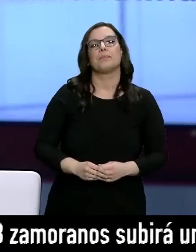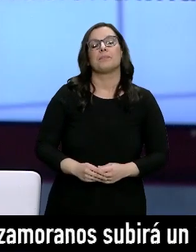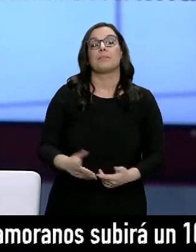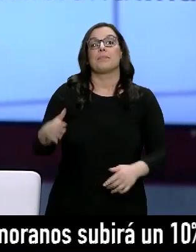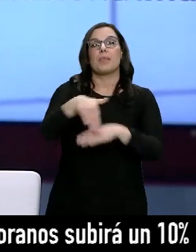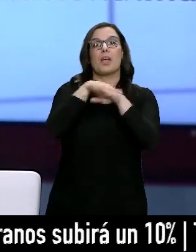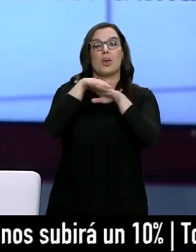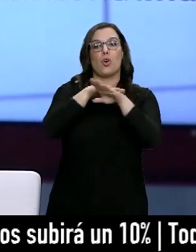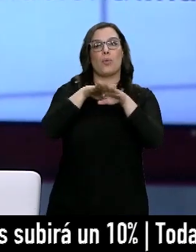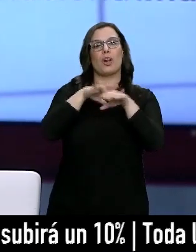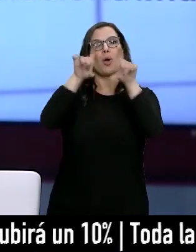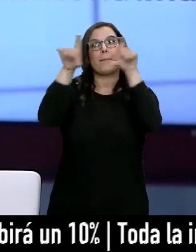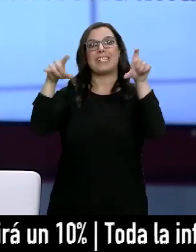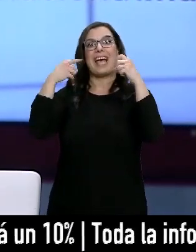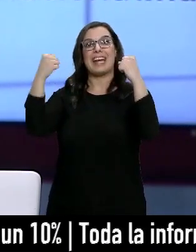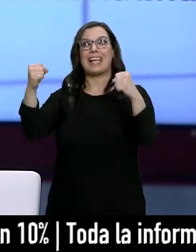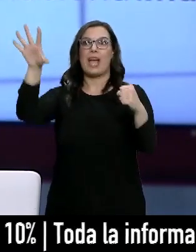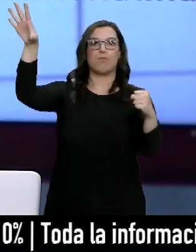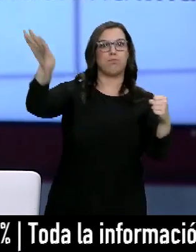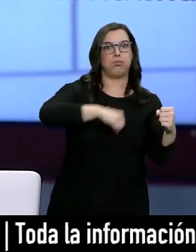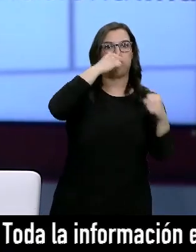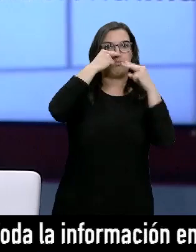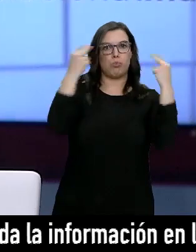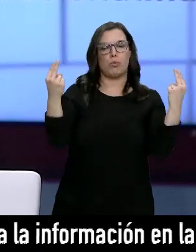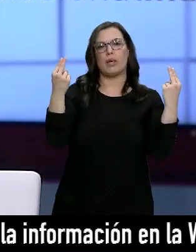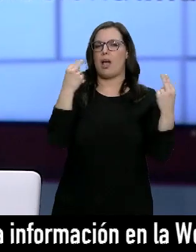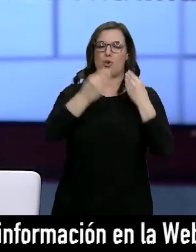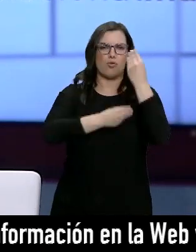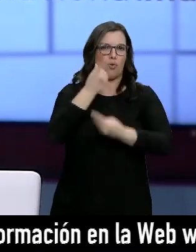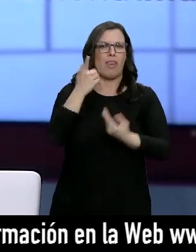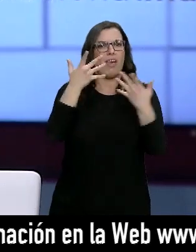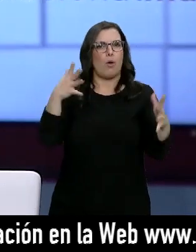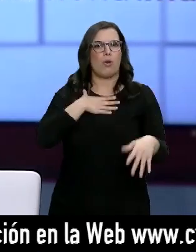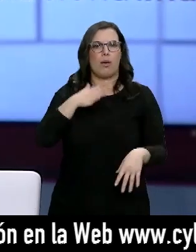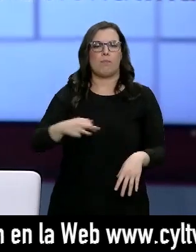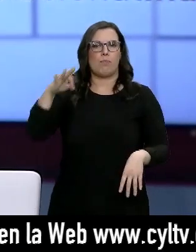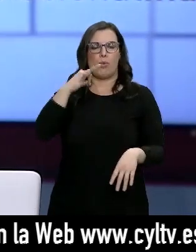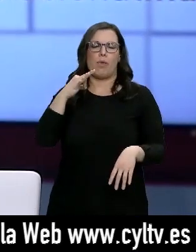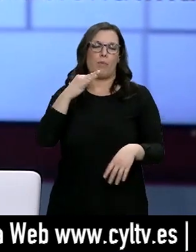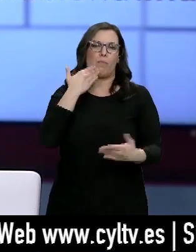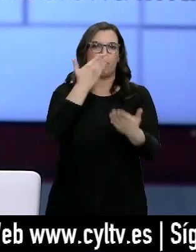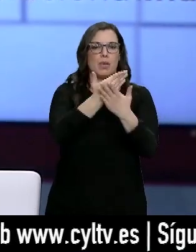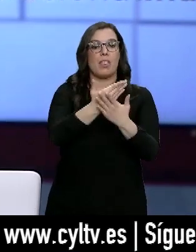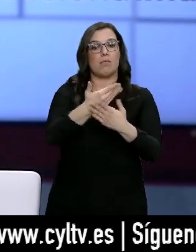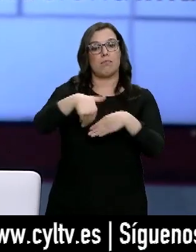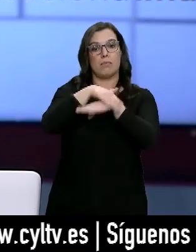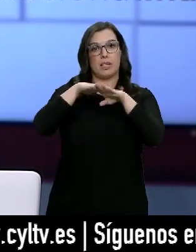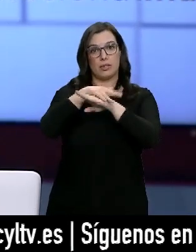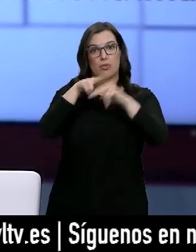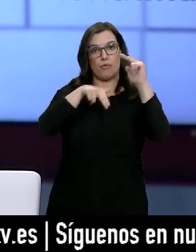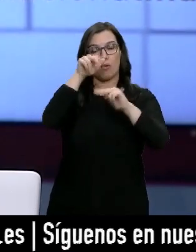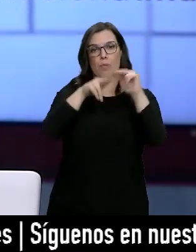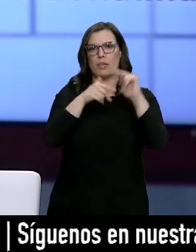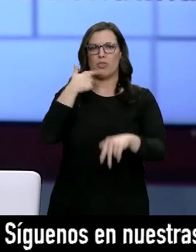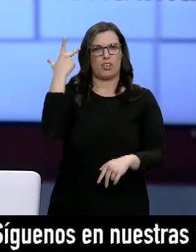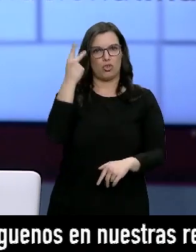va a nacionalizar ninguna empresa energética como pedía Podemos. El ministro José Luis Ábalos lo ha negado rotundamente al volver a